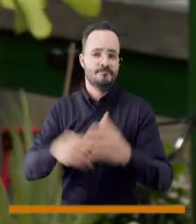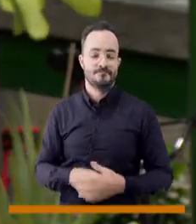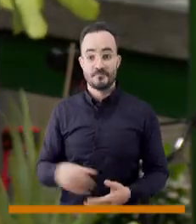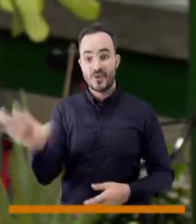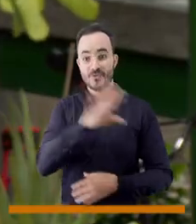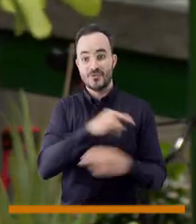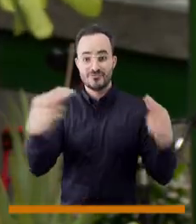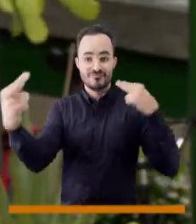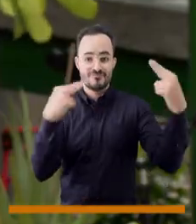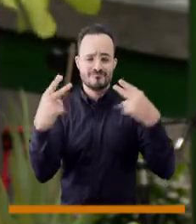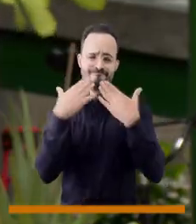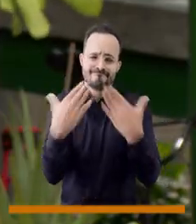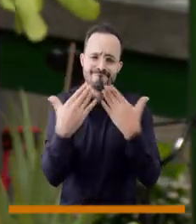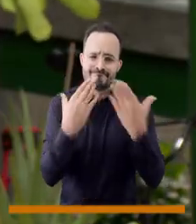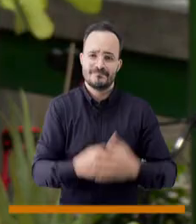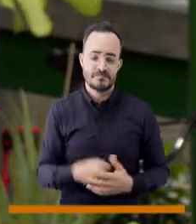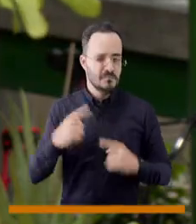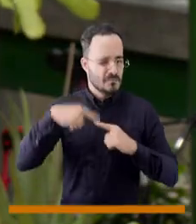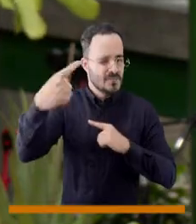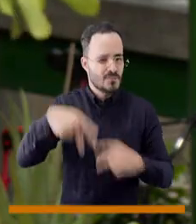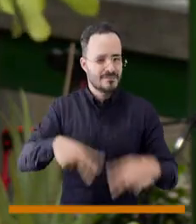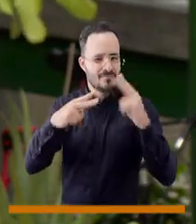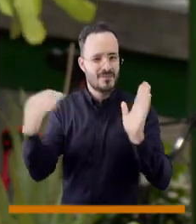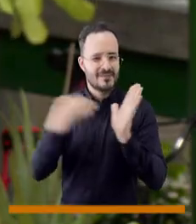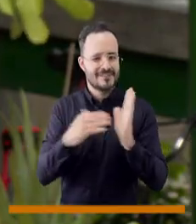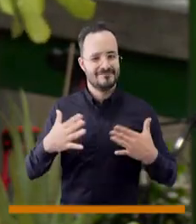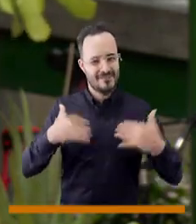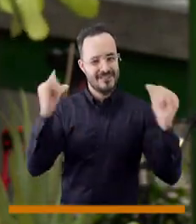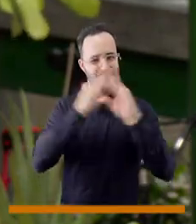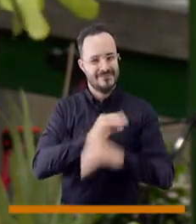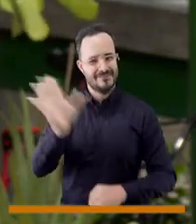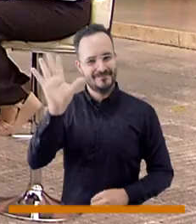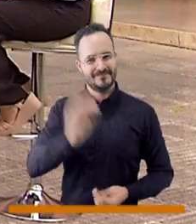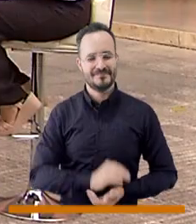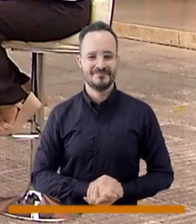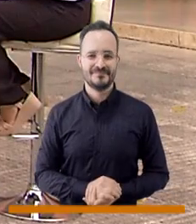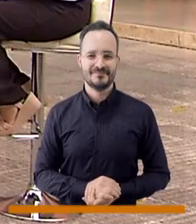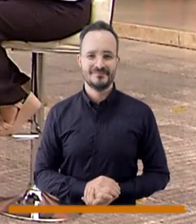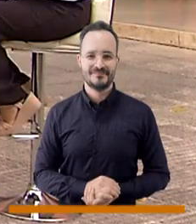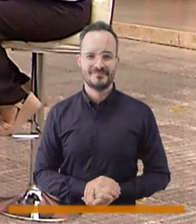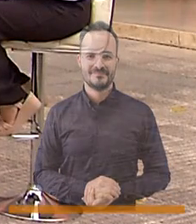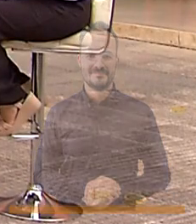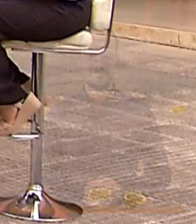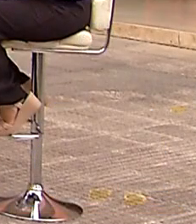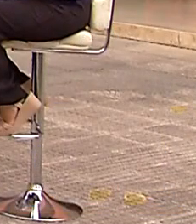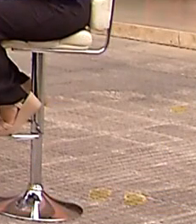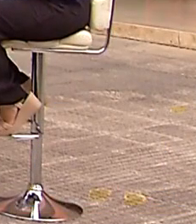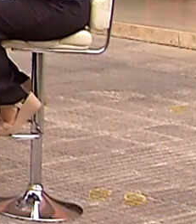televidentes, gracias por acompañarnos y nosotros nos vemos en un próximo De Frente. ¡Feliz noche!